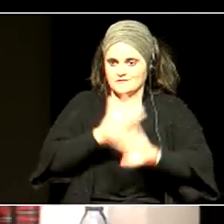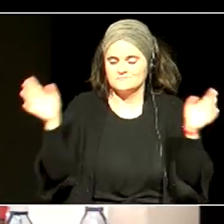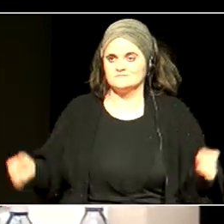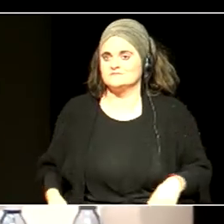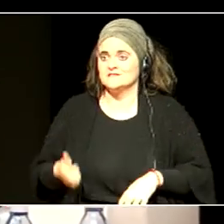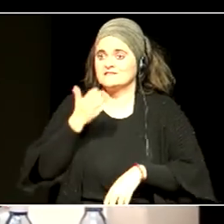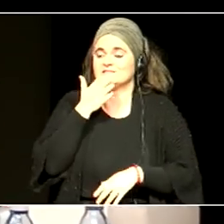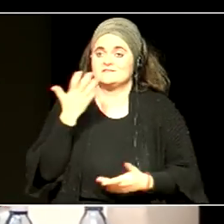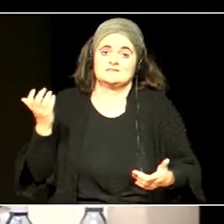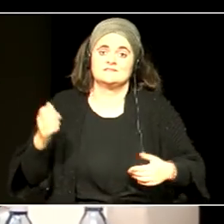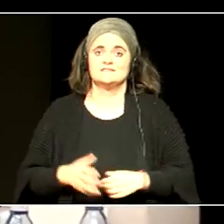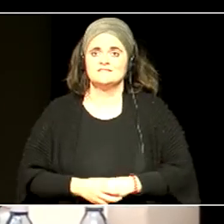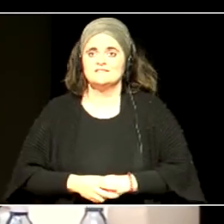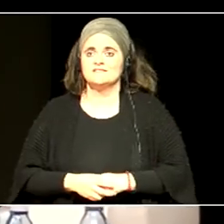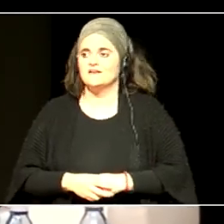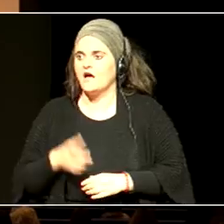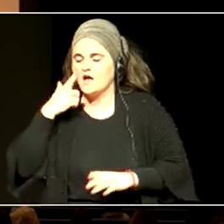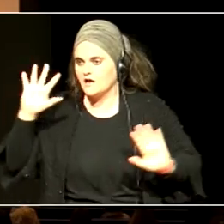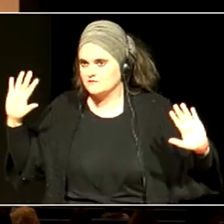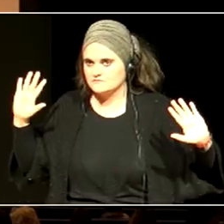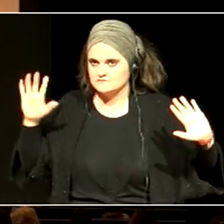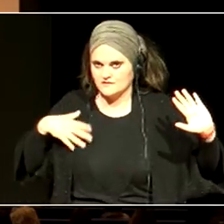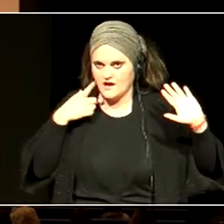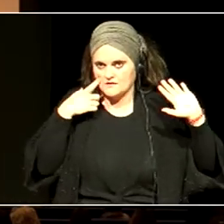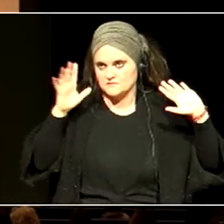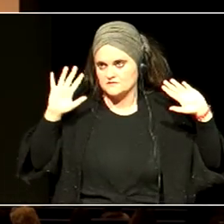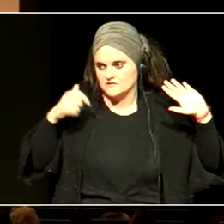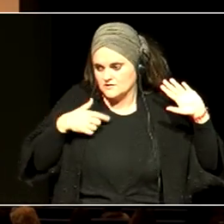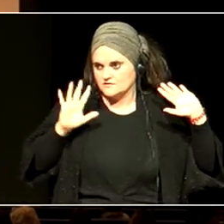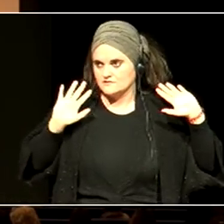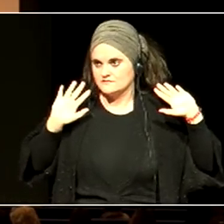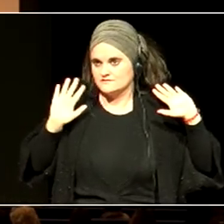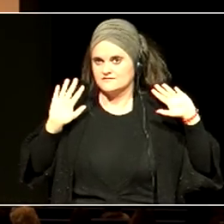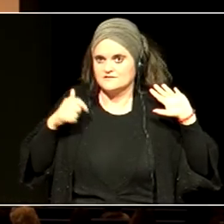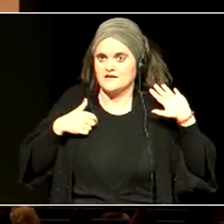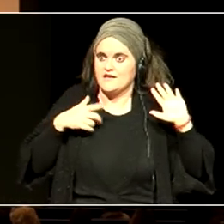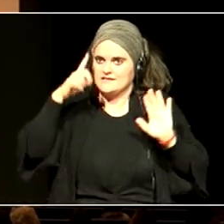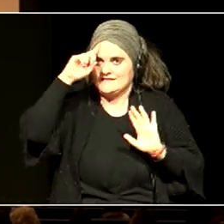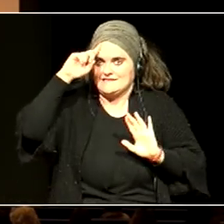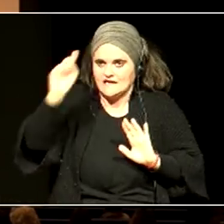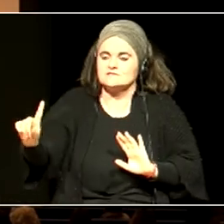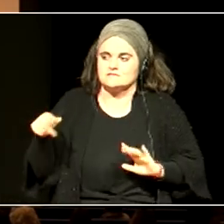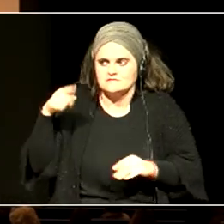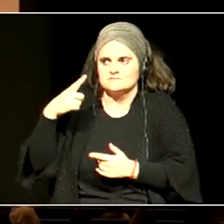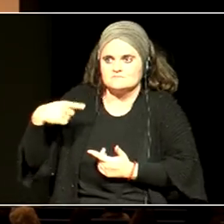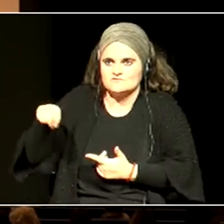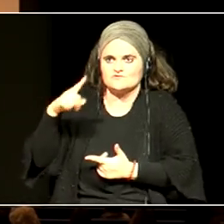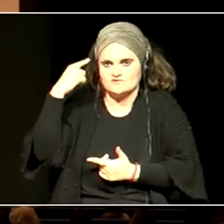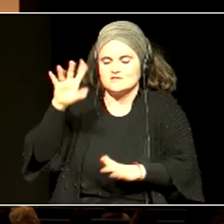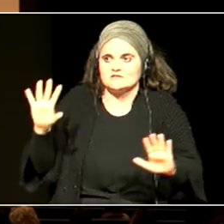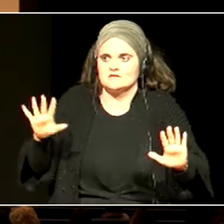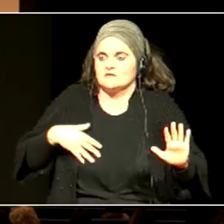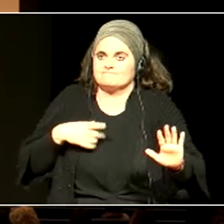Entonces igual Oye yo a ver que yo o sea queada digo